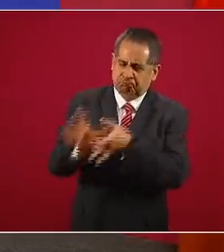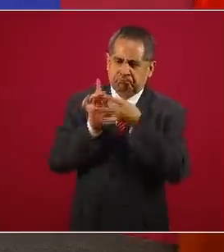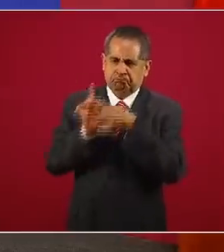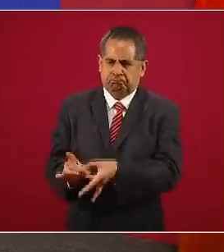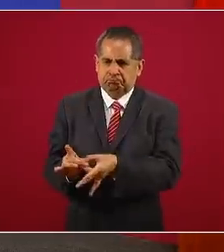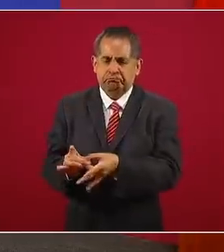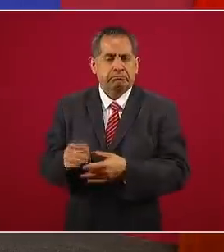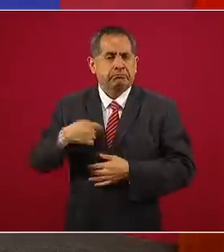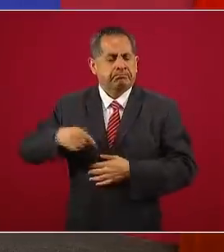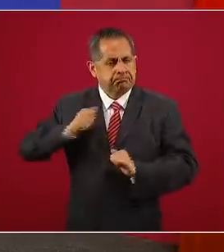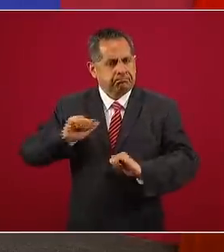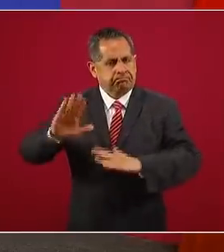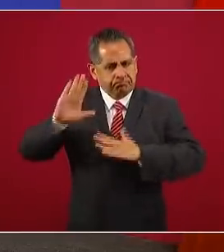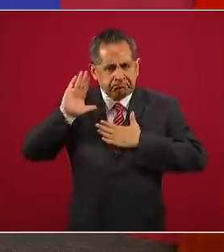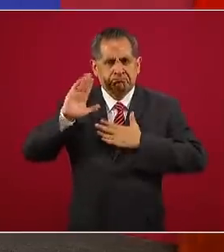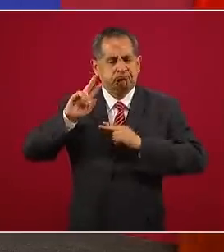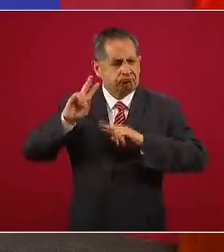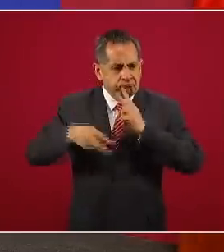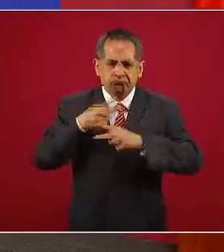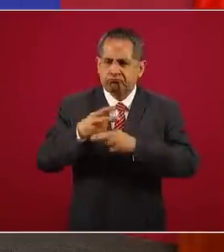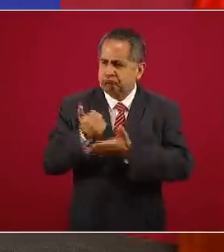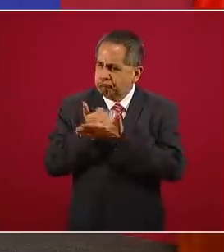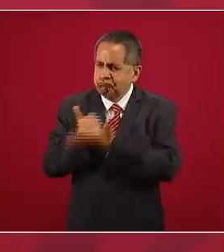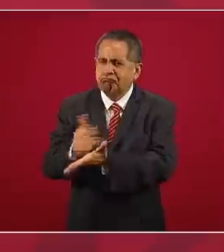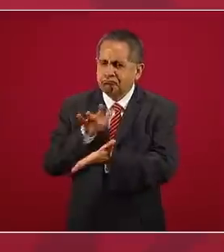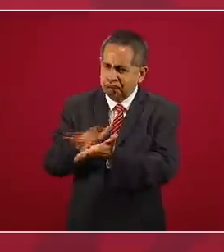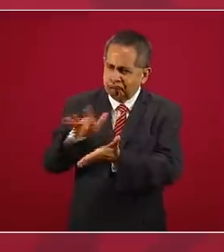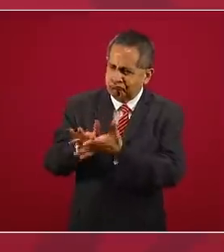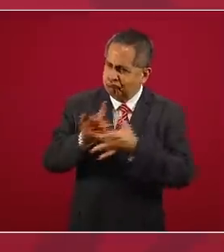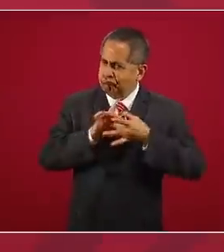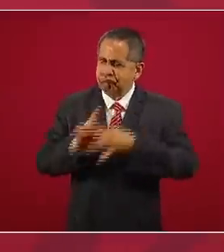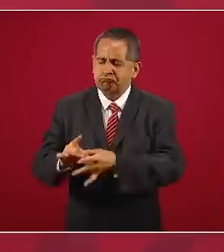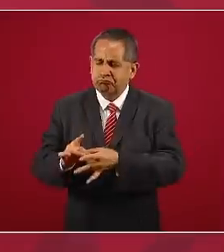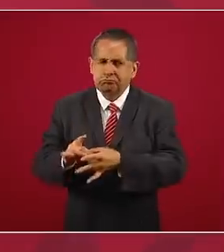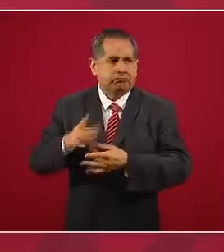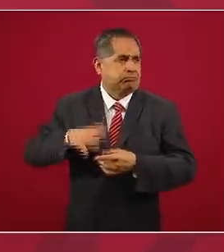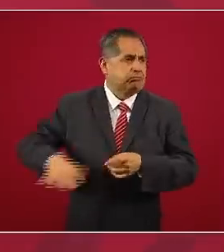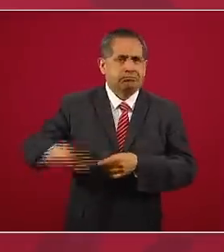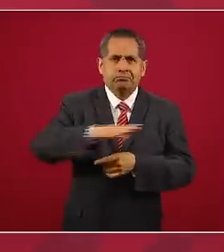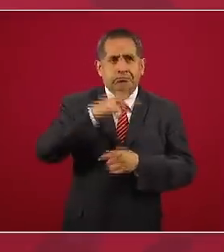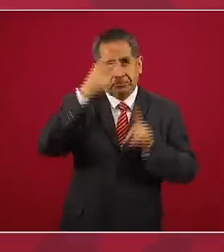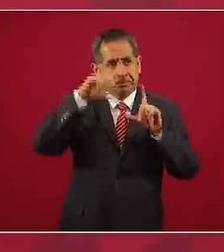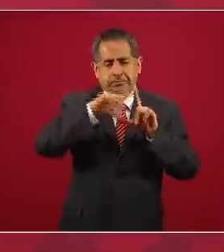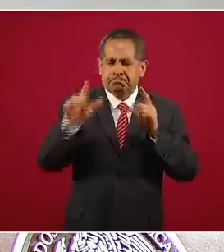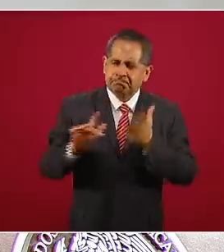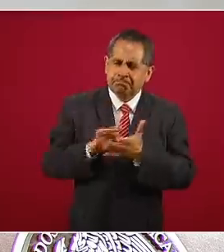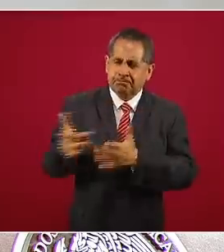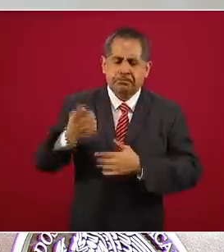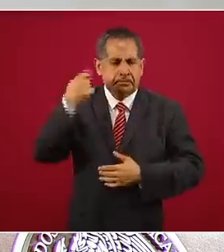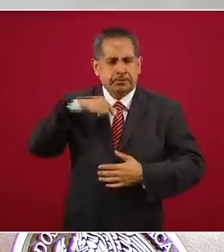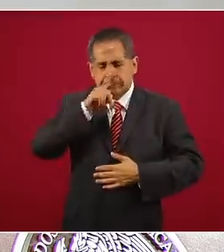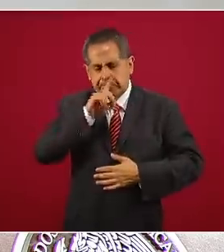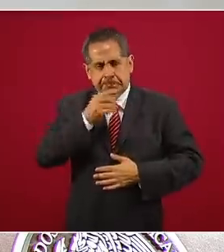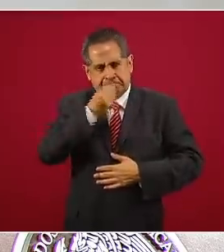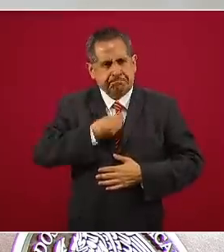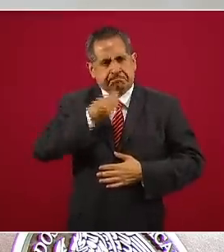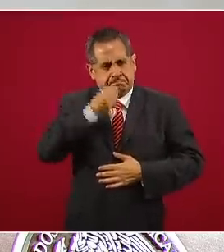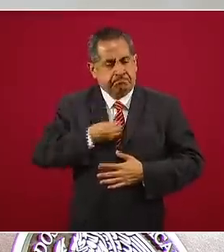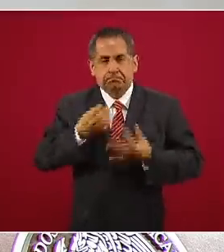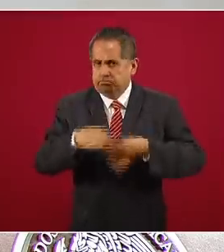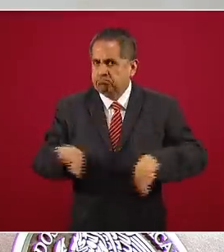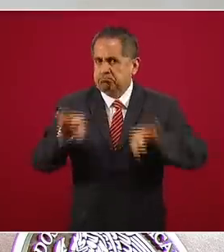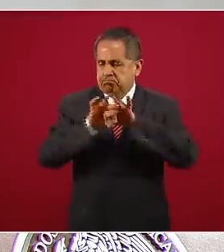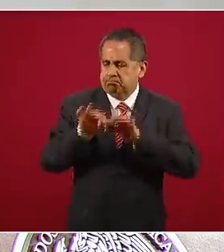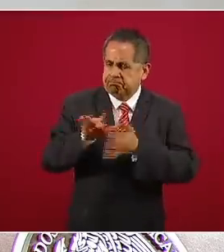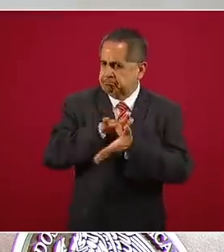significa compromiso presencia y sobre todo gratitud es una virtud callada pero trascendente